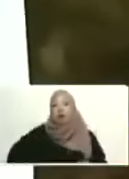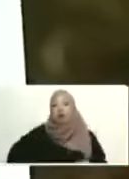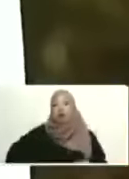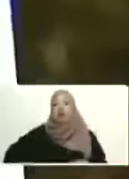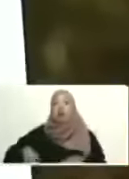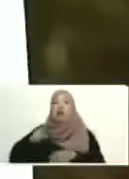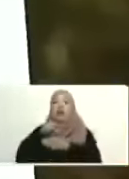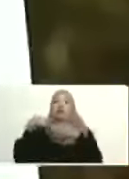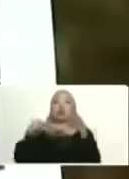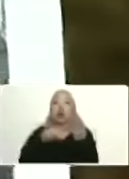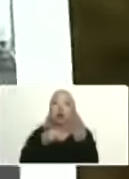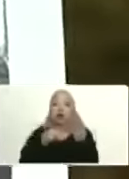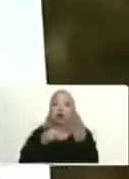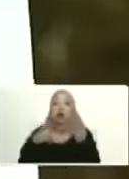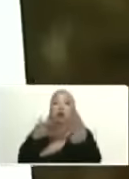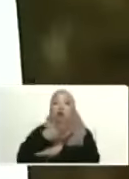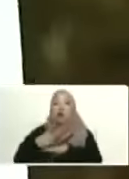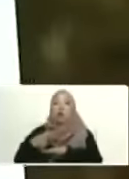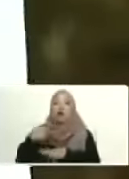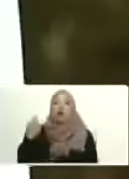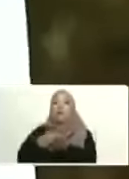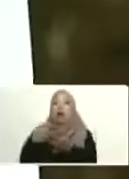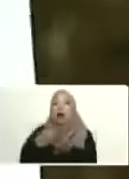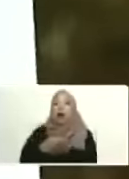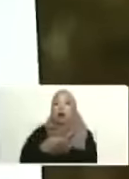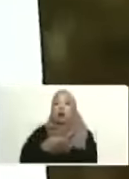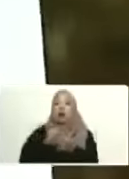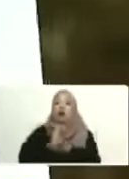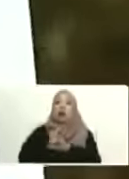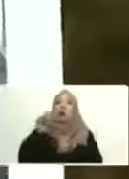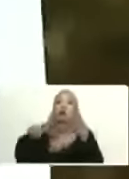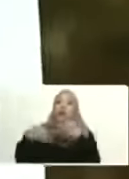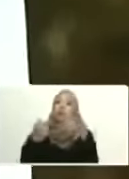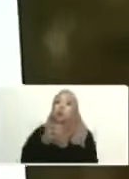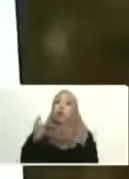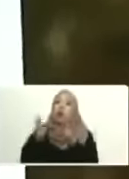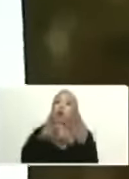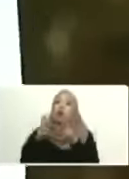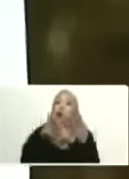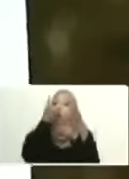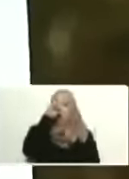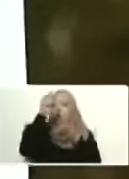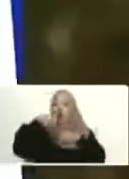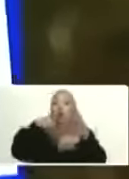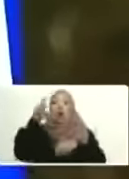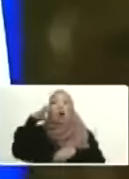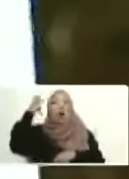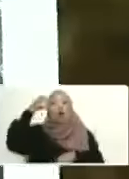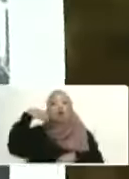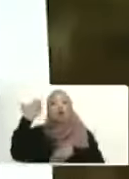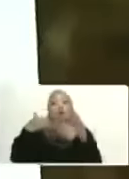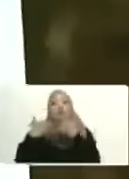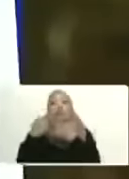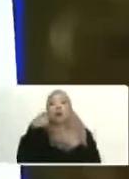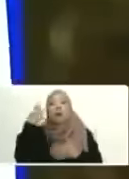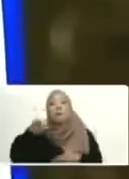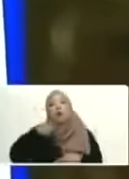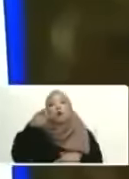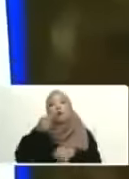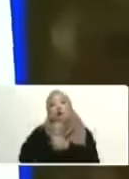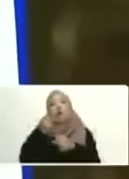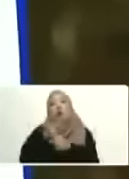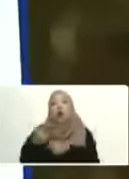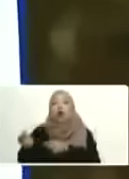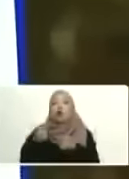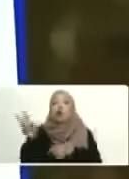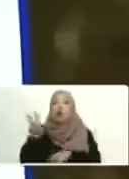Granger, al gobierno de Granger, para que desconociera el Acuerdo de Ginebra, para que se lanzara en una guerra política y diplomática